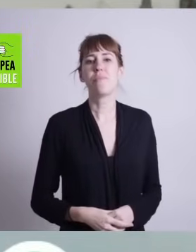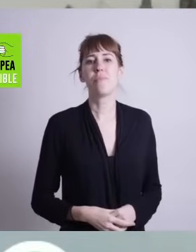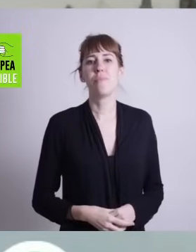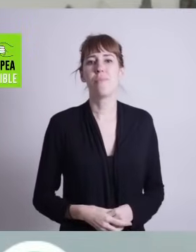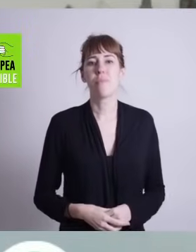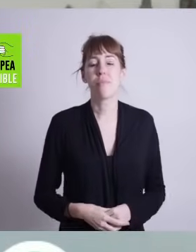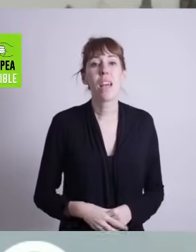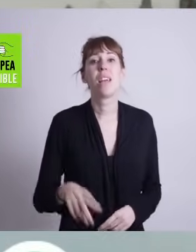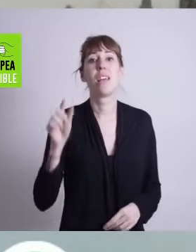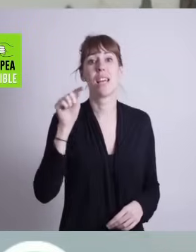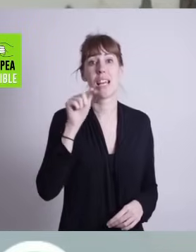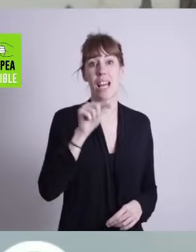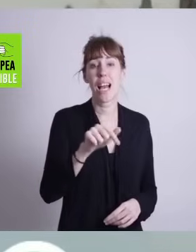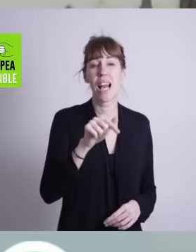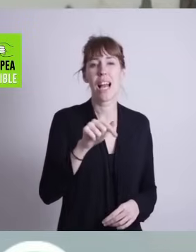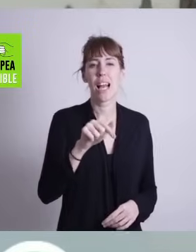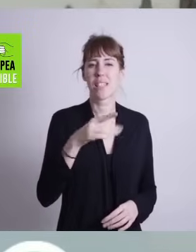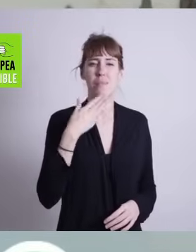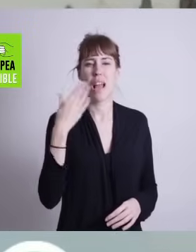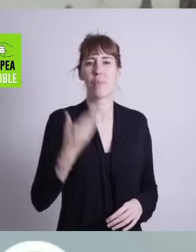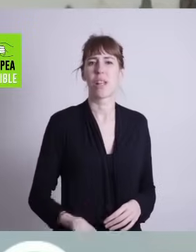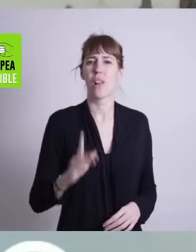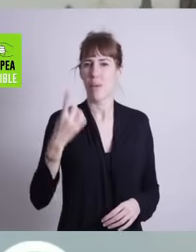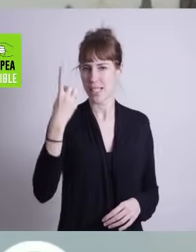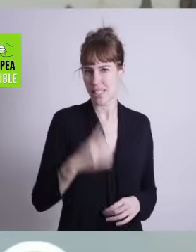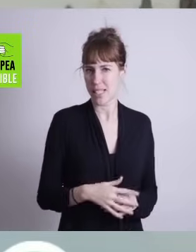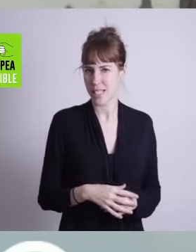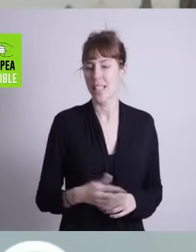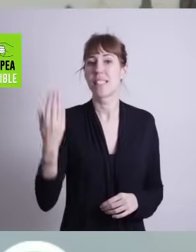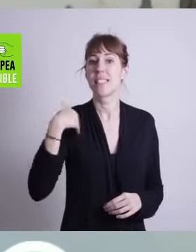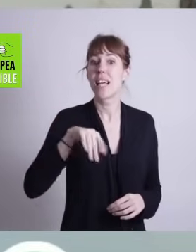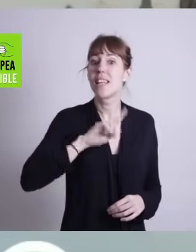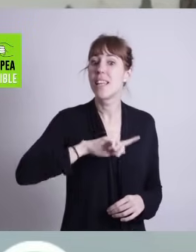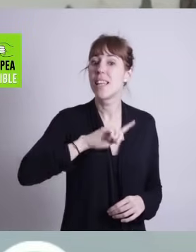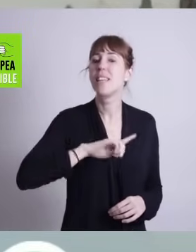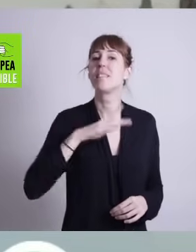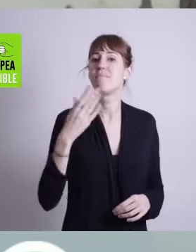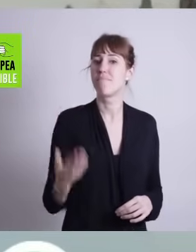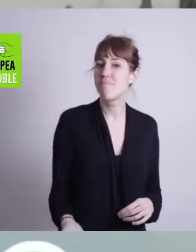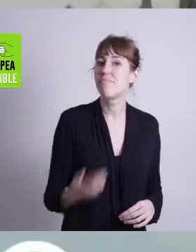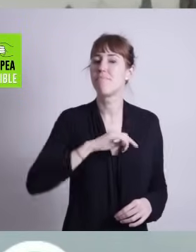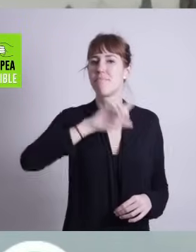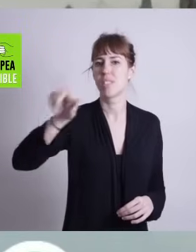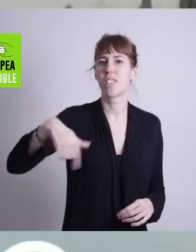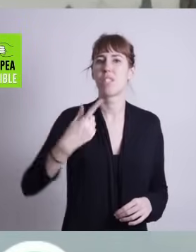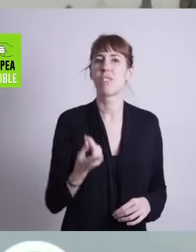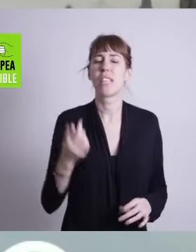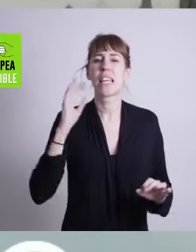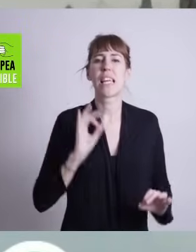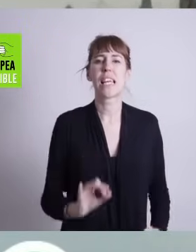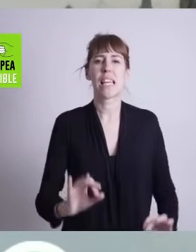ahí es donde viene el punto más importante, cuando nosotros ya sentimos que somos y somos íntegros, es decir,